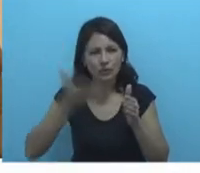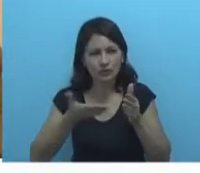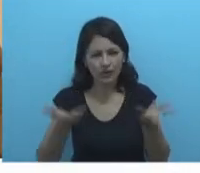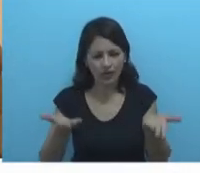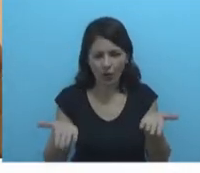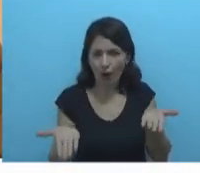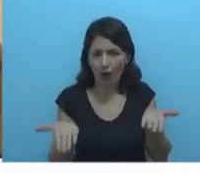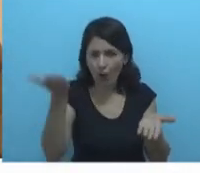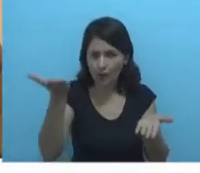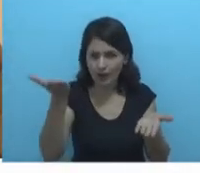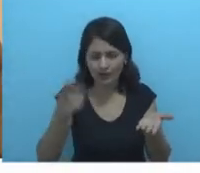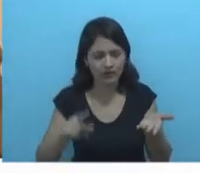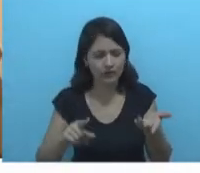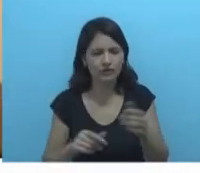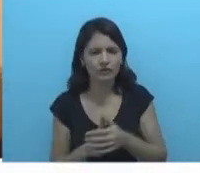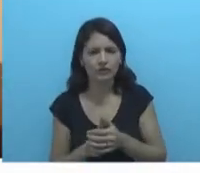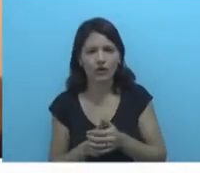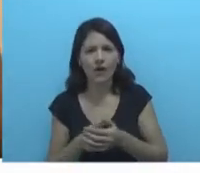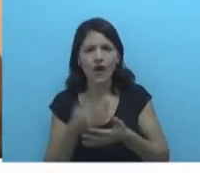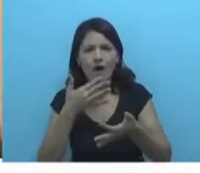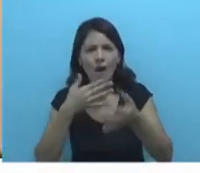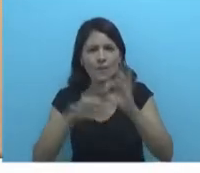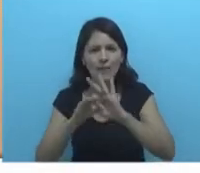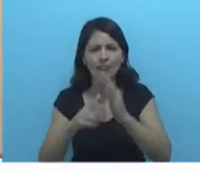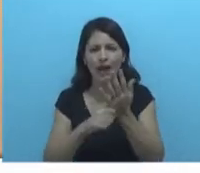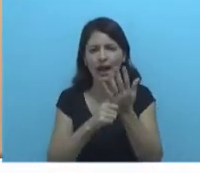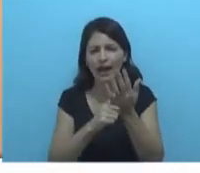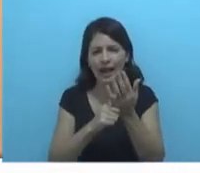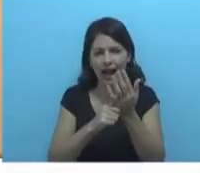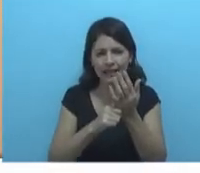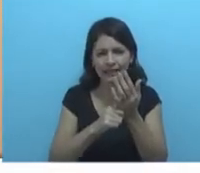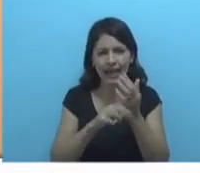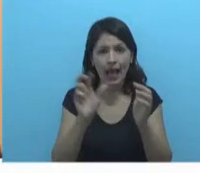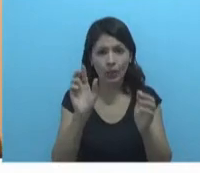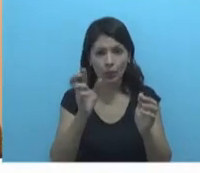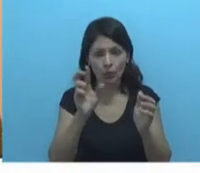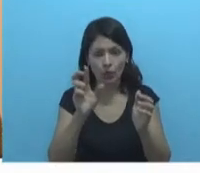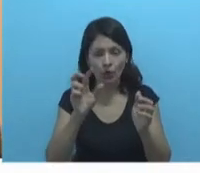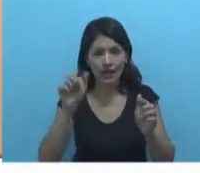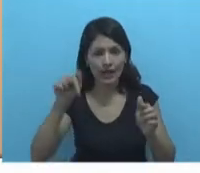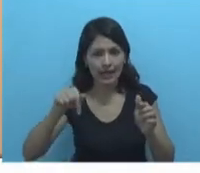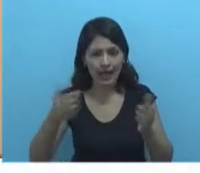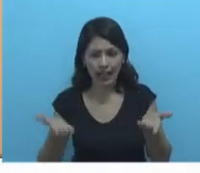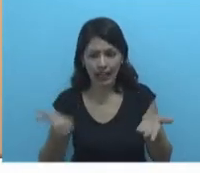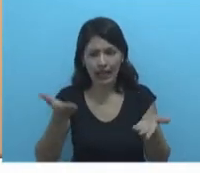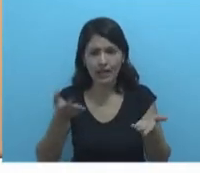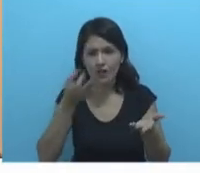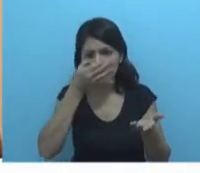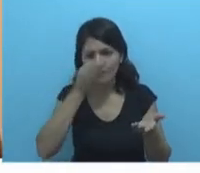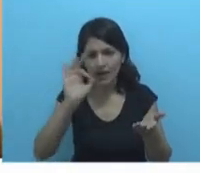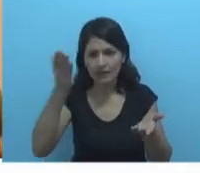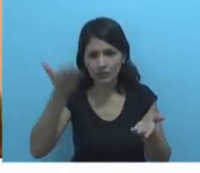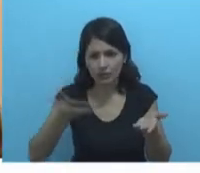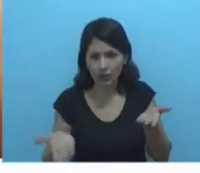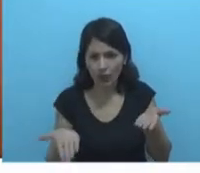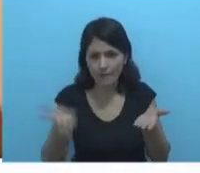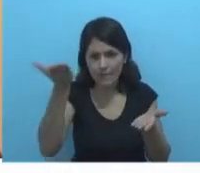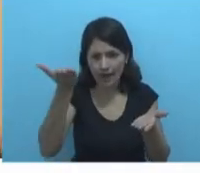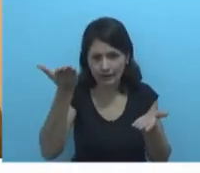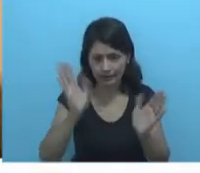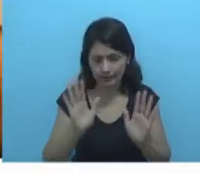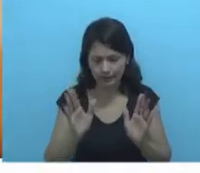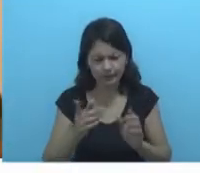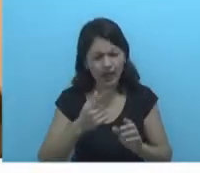20%. 20% en dólares. Y si nosotros analizamos que la inflación fue del